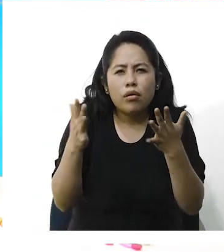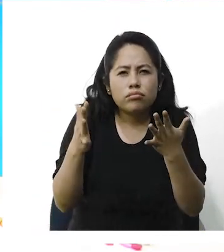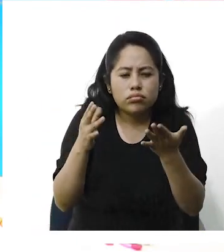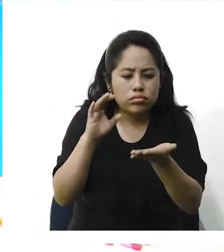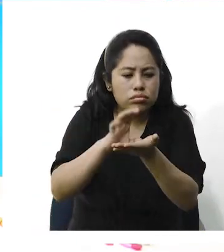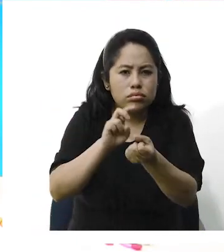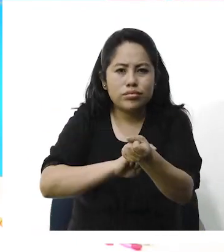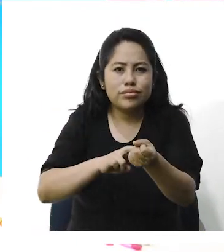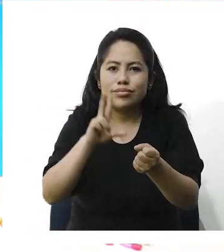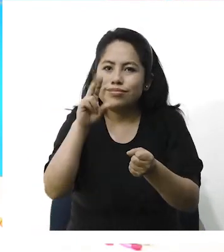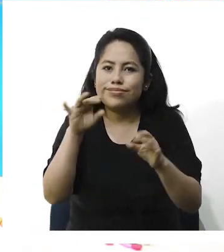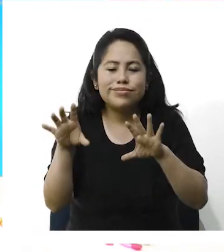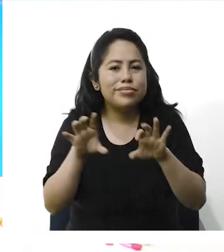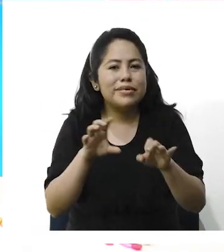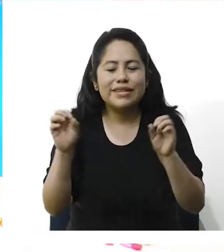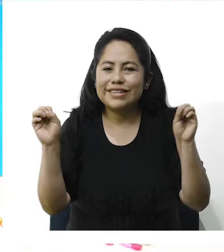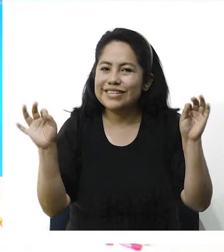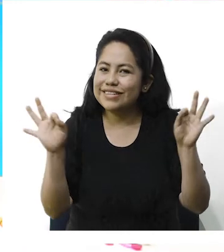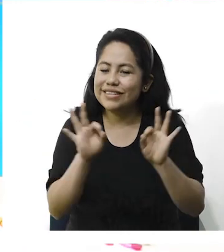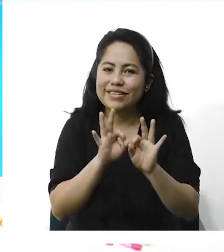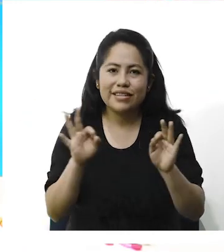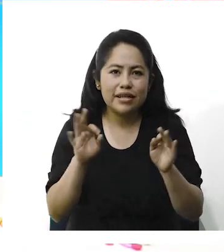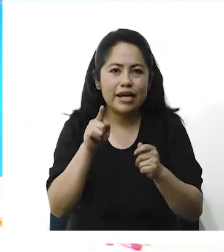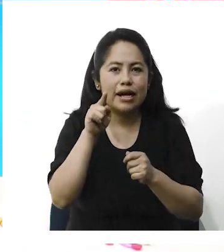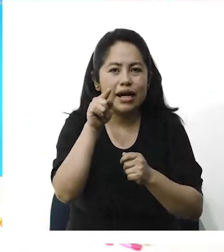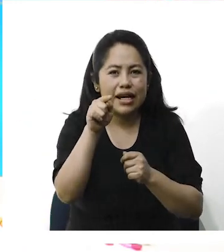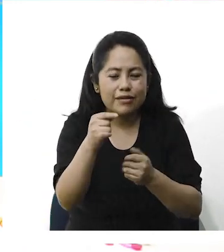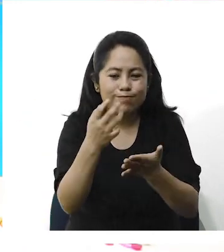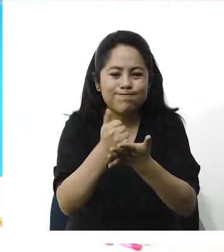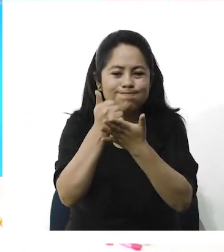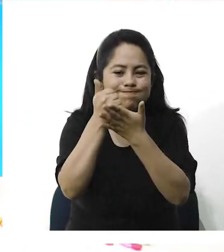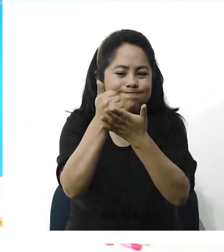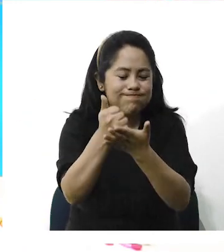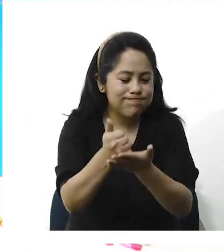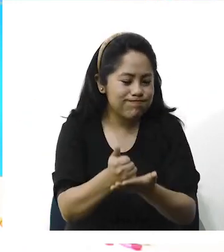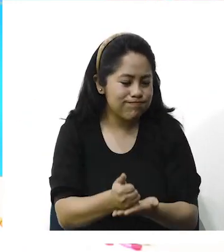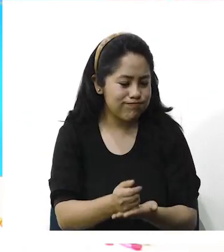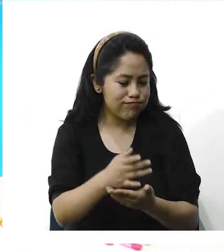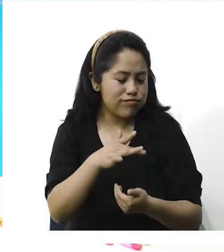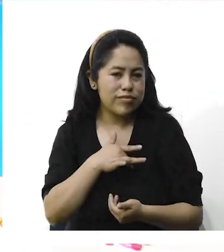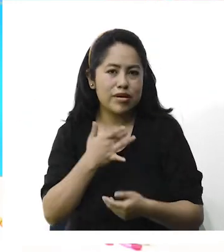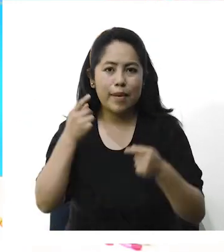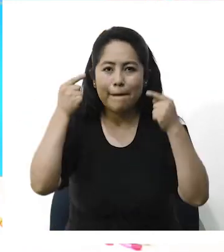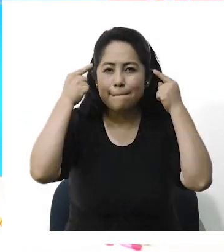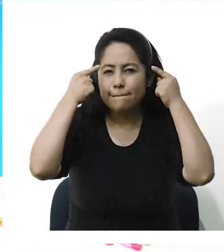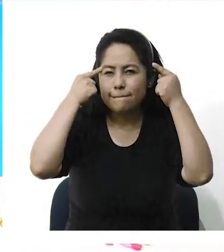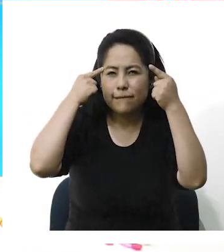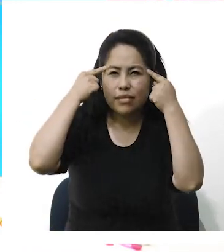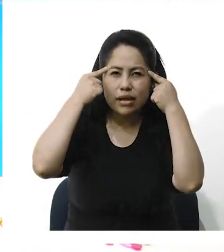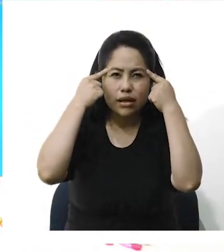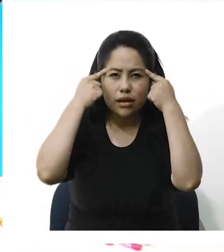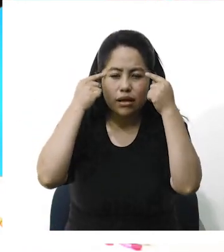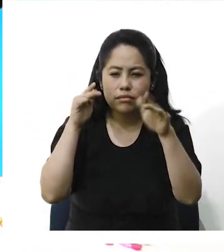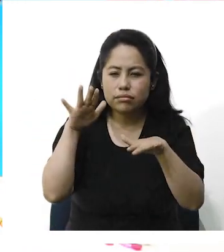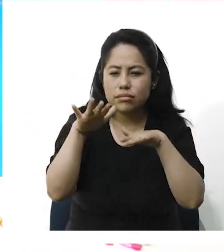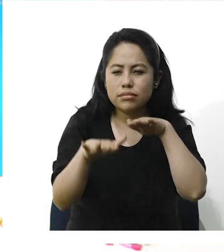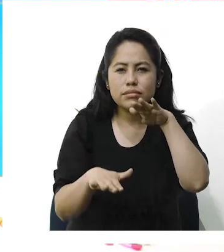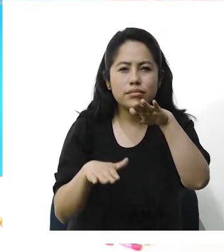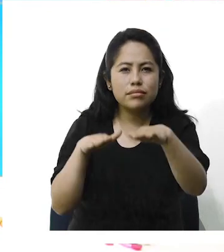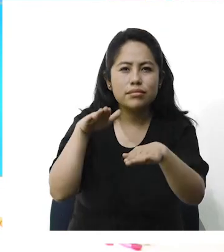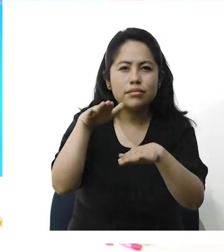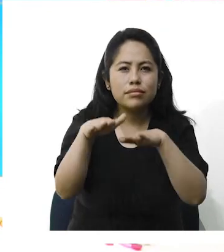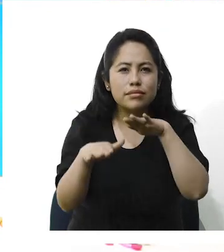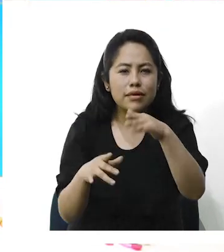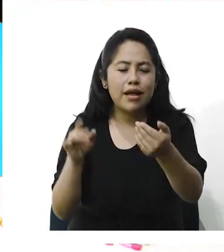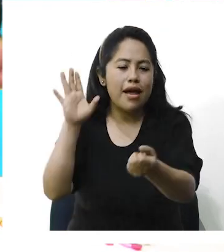podríamos realizar nada. Estas nos permiten sentir, nos permiten pensar, nos permiten andar,